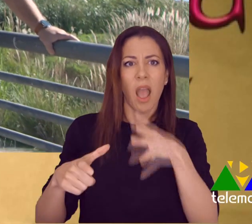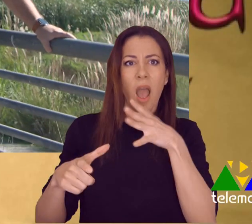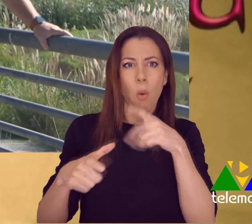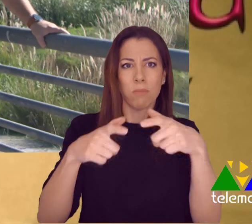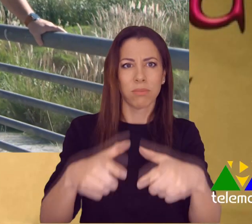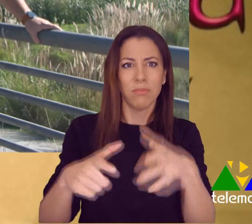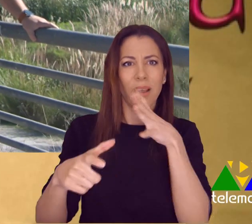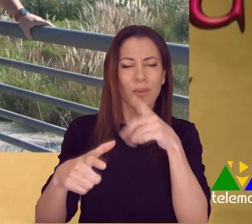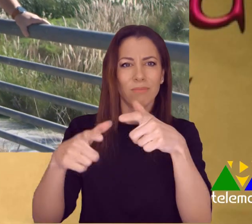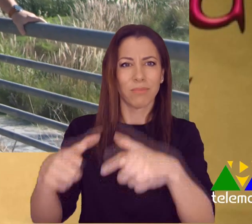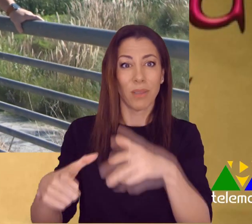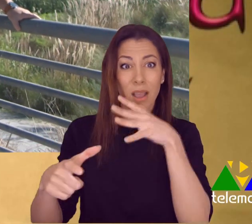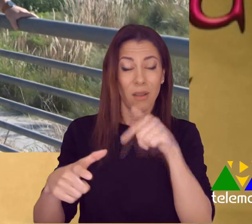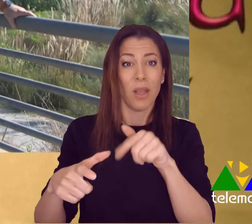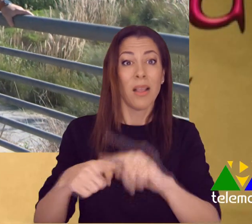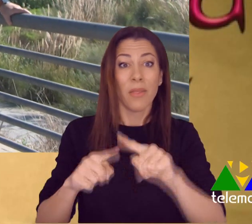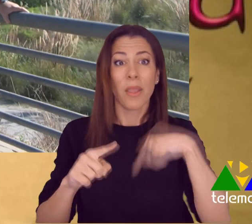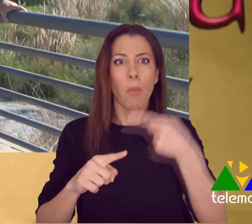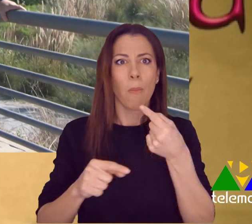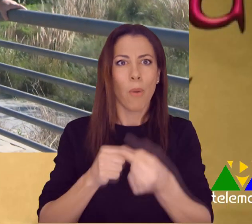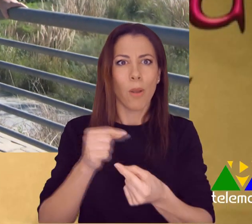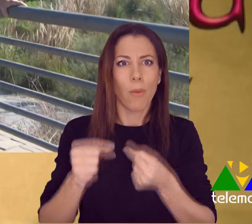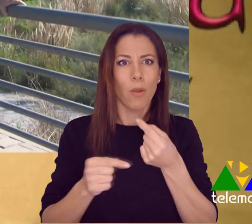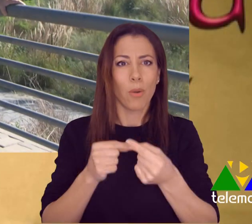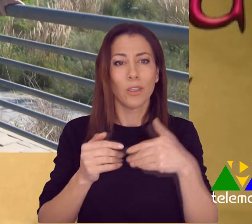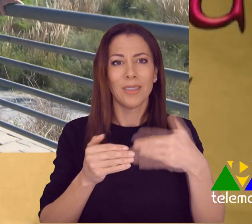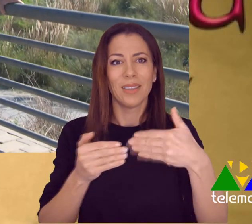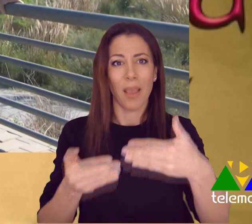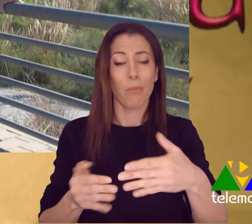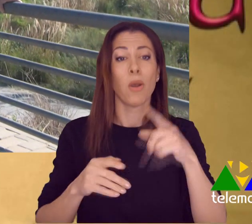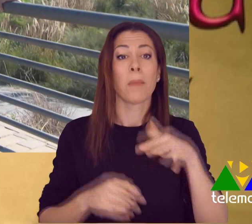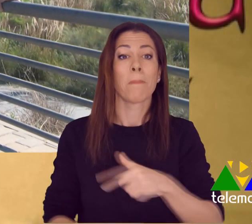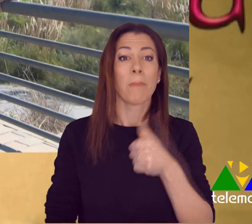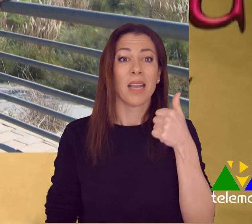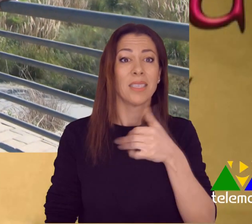fueron albuferas, y que después poco a poco, en el paso del tiempo, sobre todo en el siglo